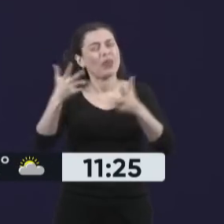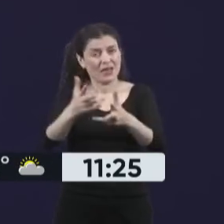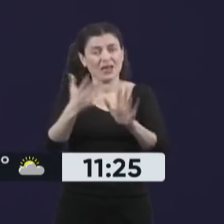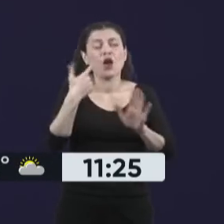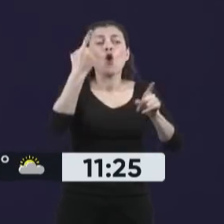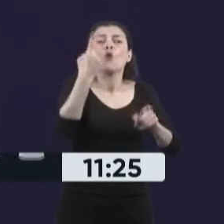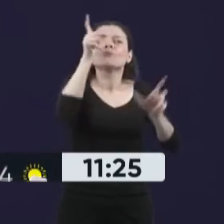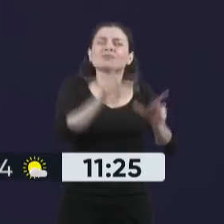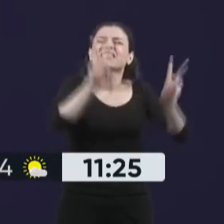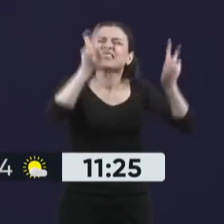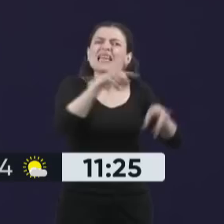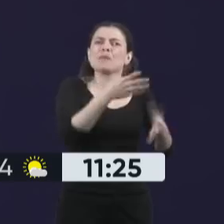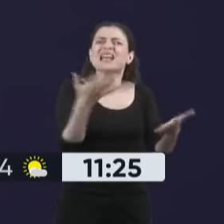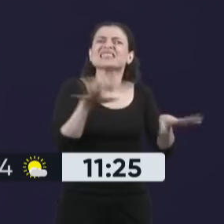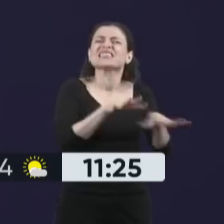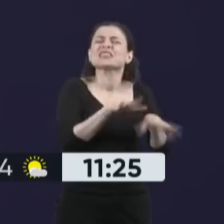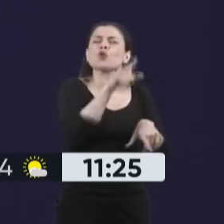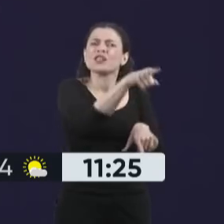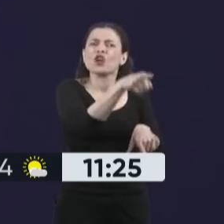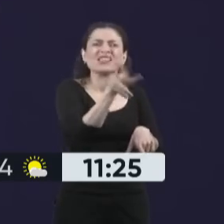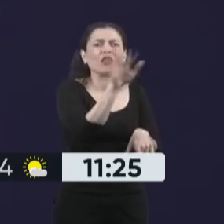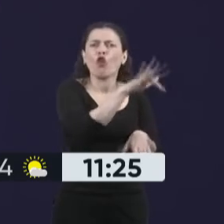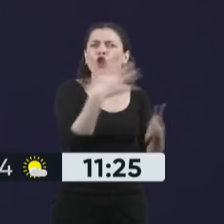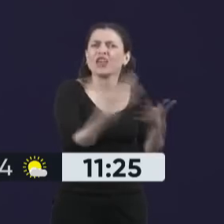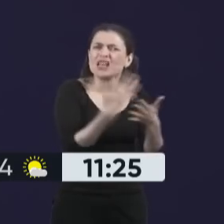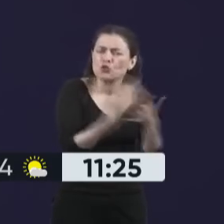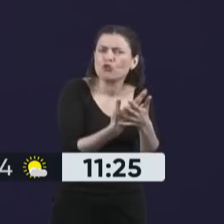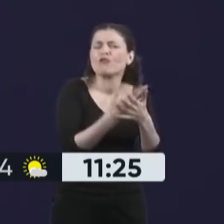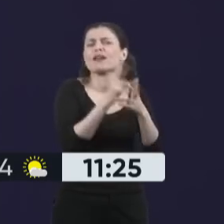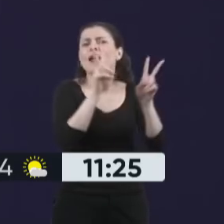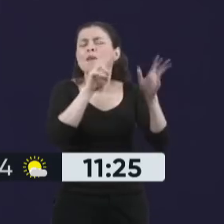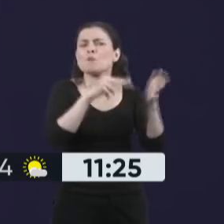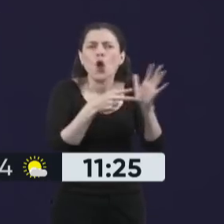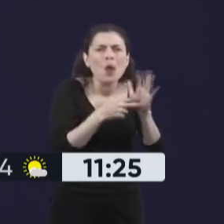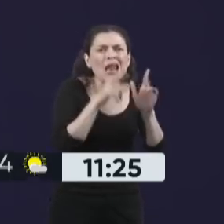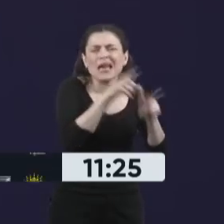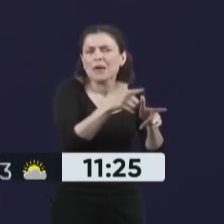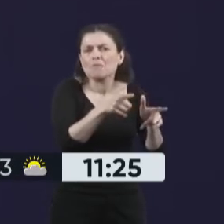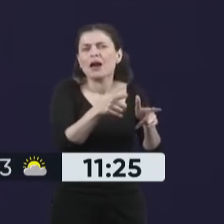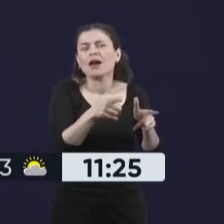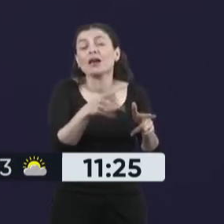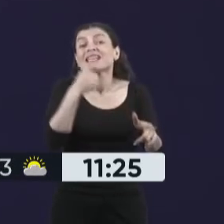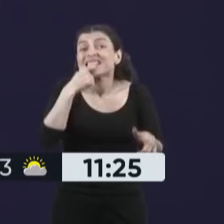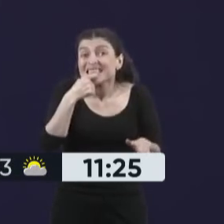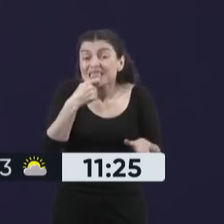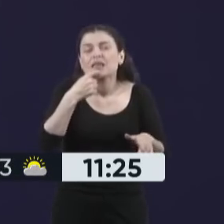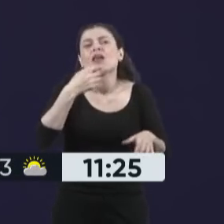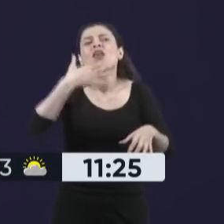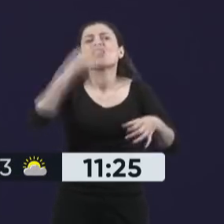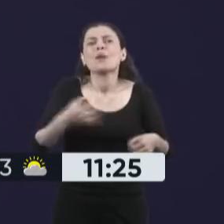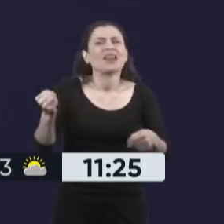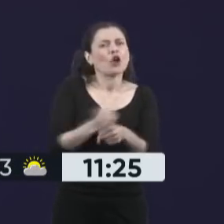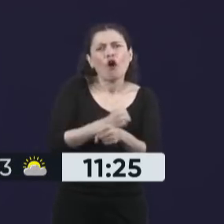viviendo, o que ha vivido y que sigue viviendo seguramente Fabiola Yáñez, en caso de que se compruebe, por supuesto,